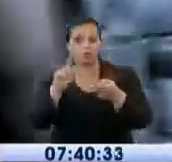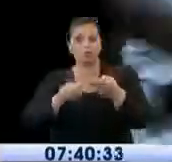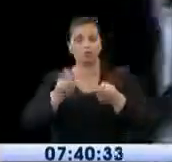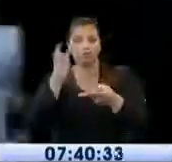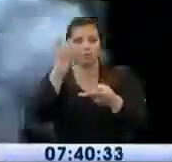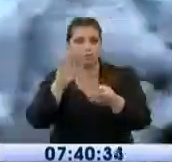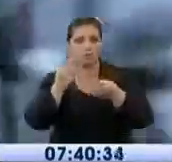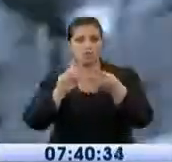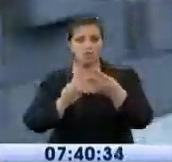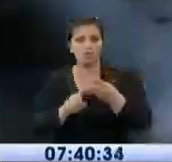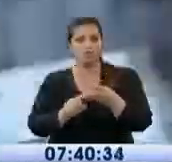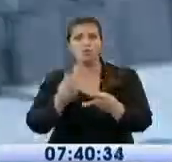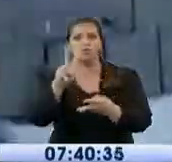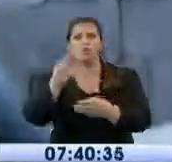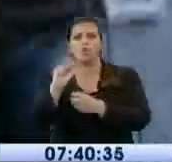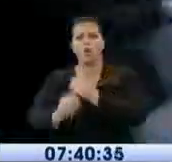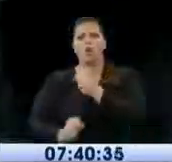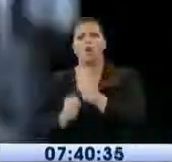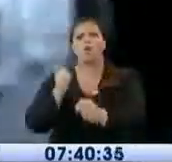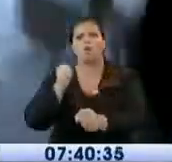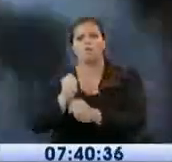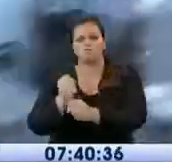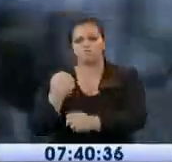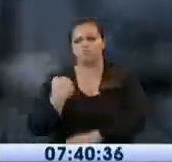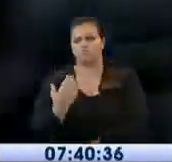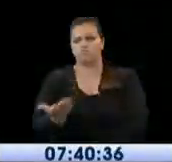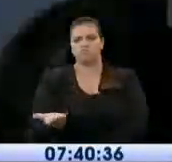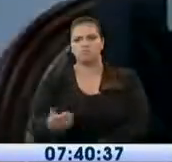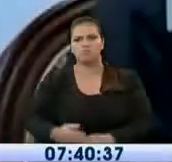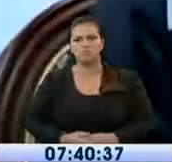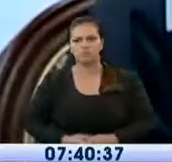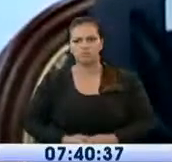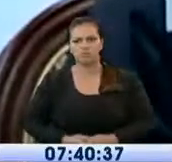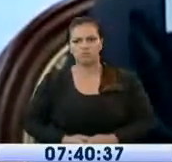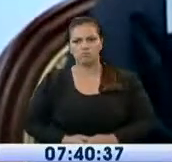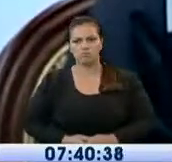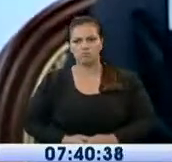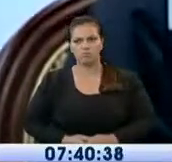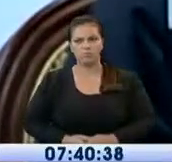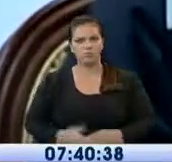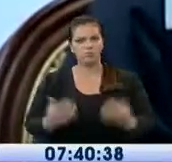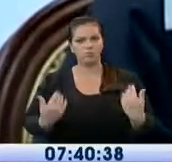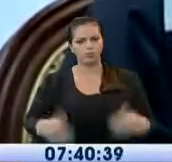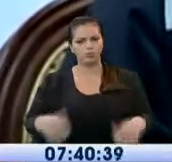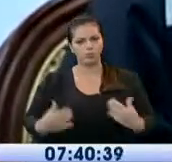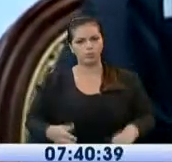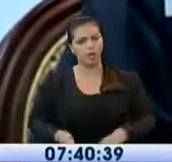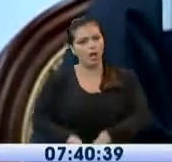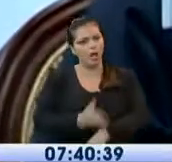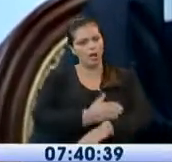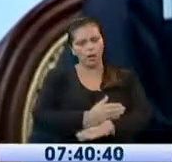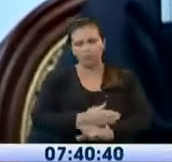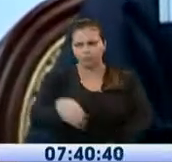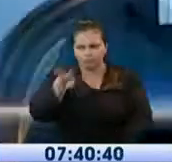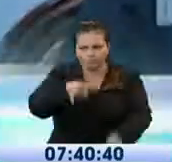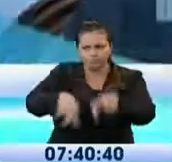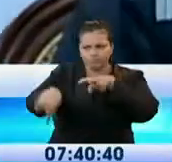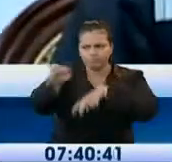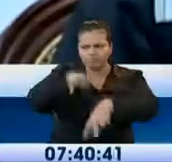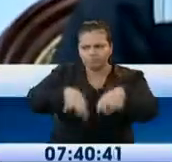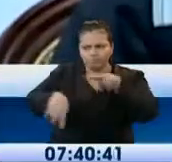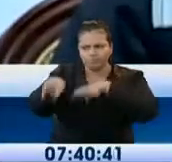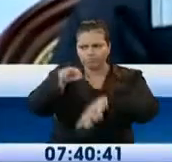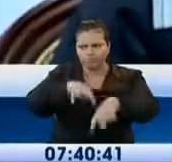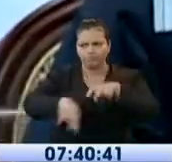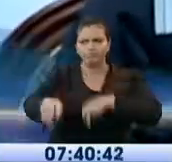las niñas de la casa donde fueron encontradas con su madre. La recuperación se realizó previo seguimiento y lo logramos ubicar